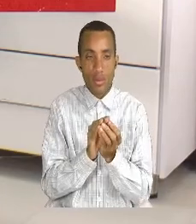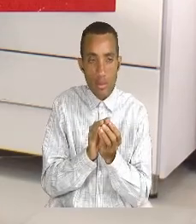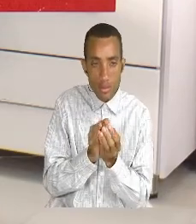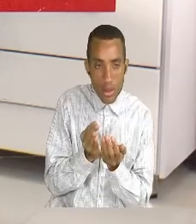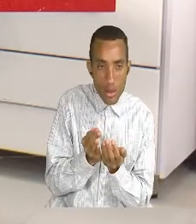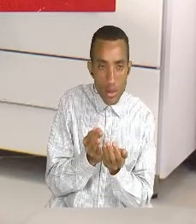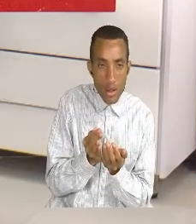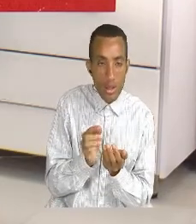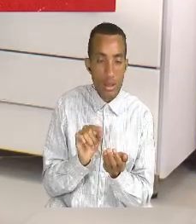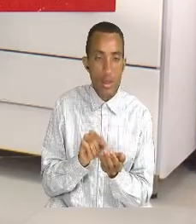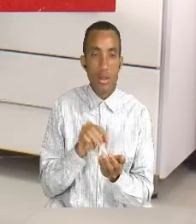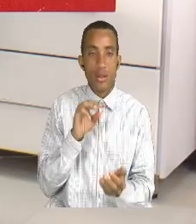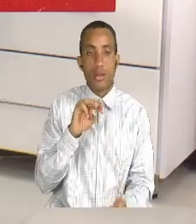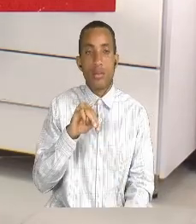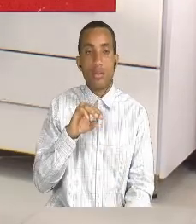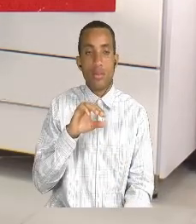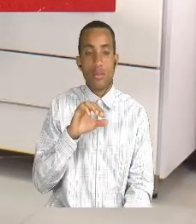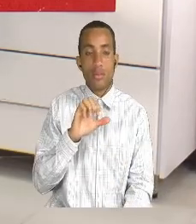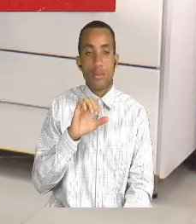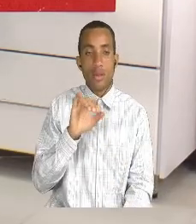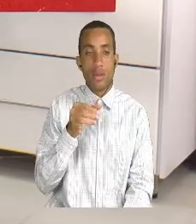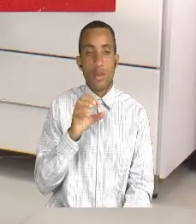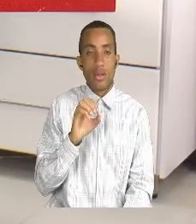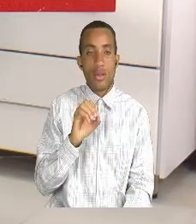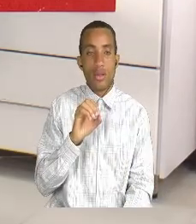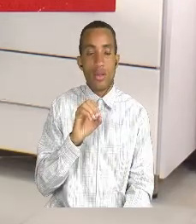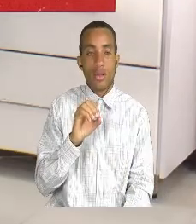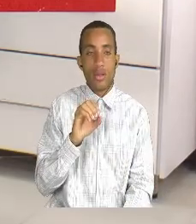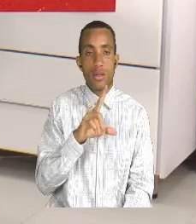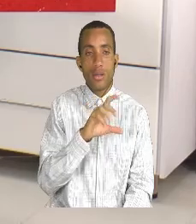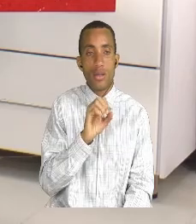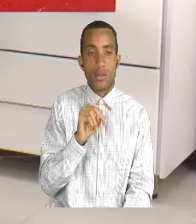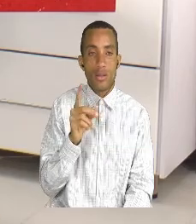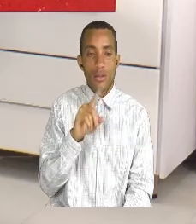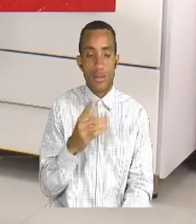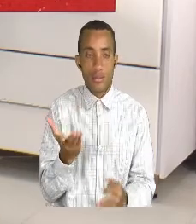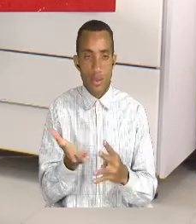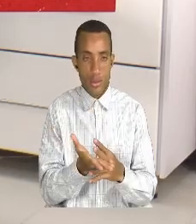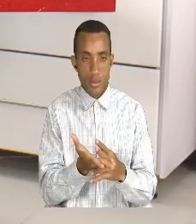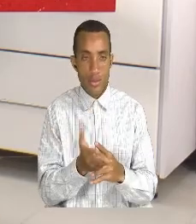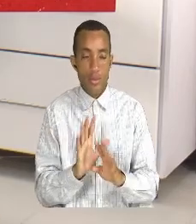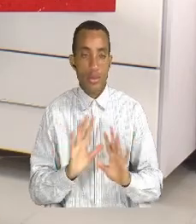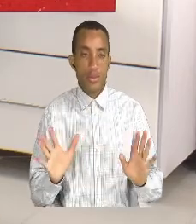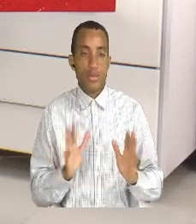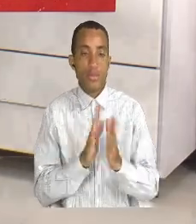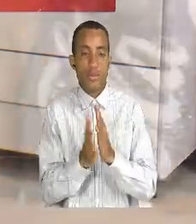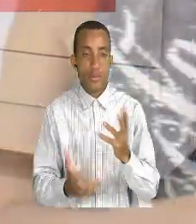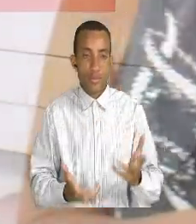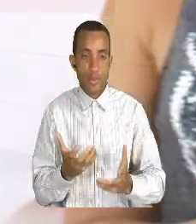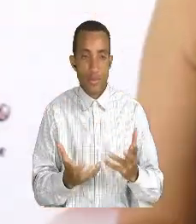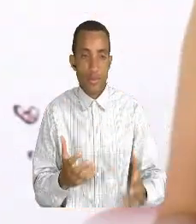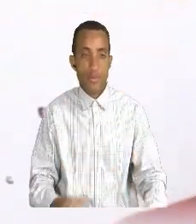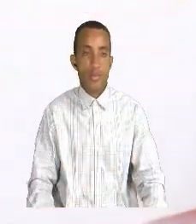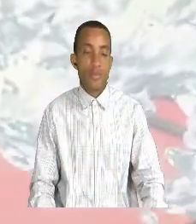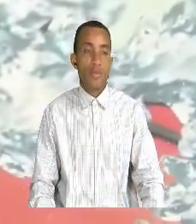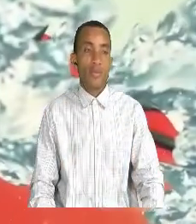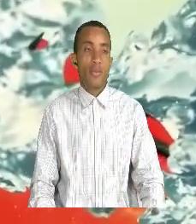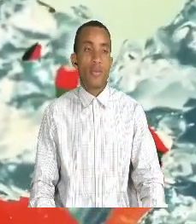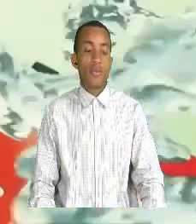mejillones. Ok. Las ostras son un poquito más pequeñas. Ok, perfecto. Pausa y ya regresamos porque este su programa es A Pedir de Boca.